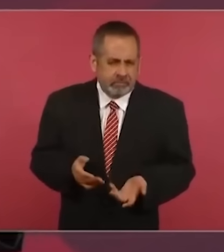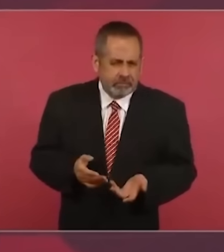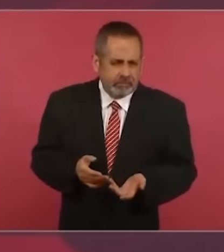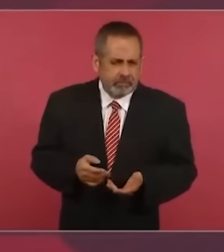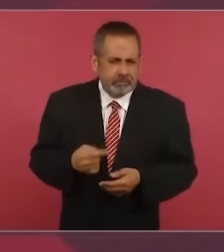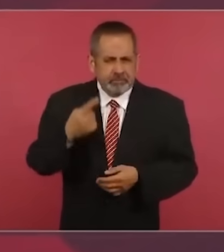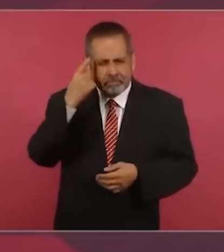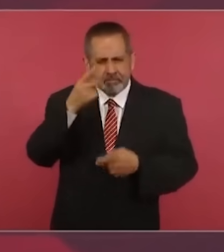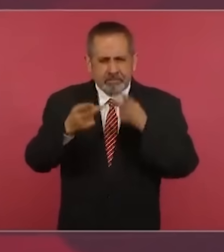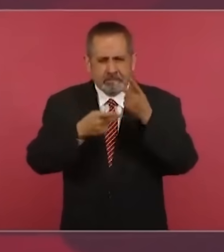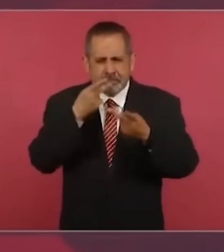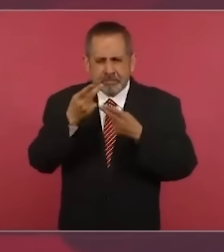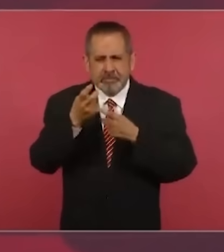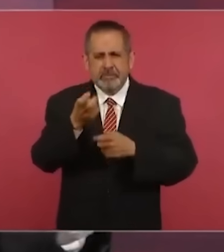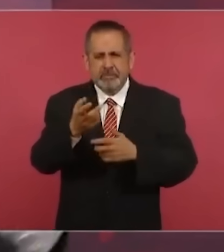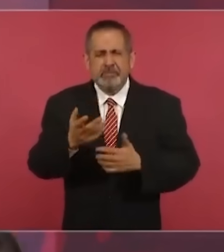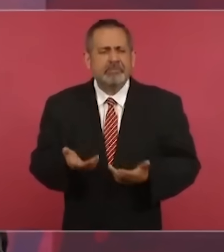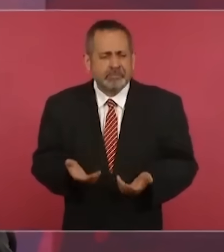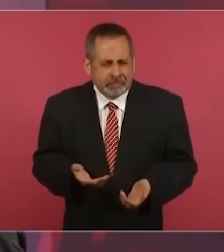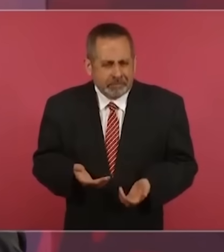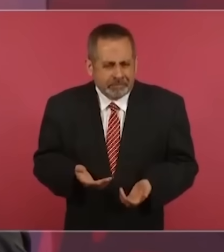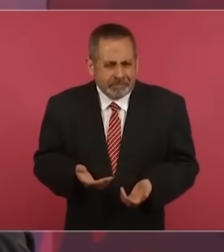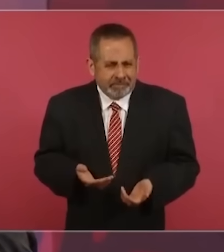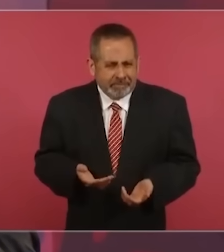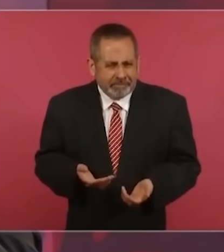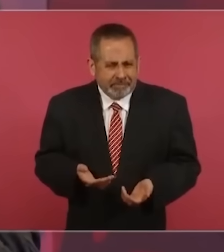eso si todavía